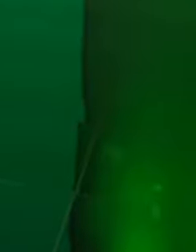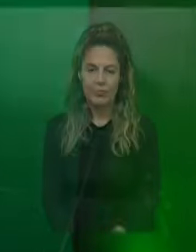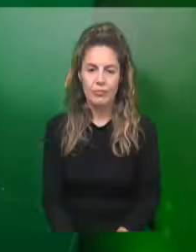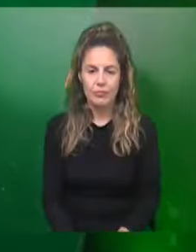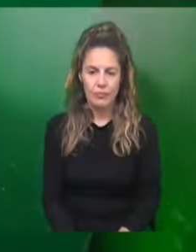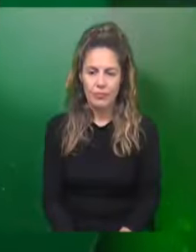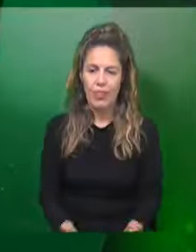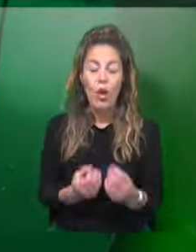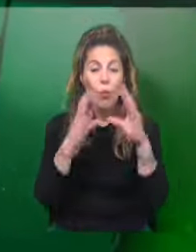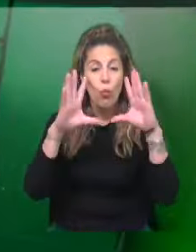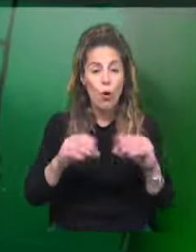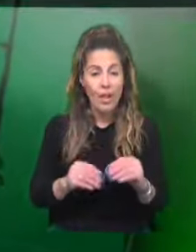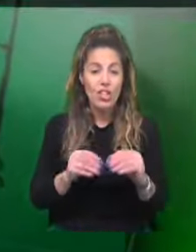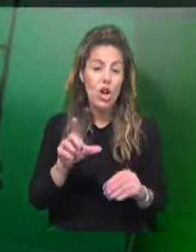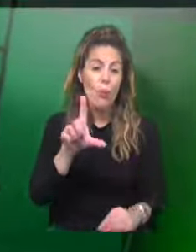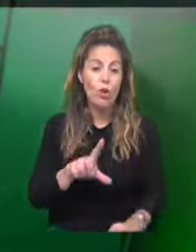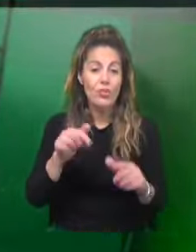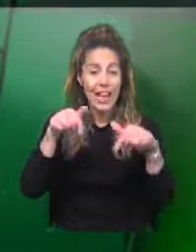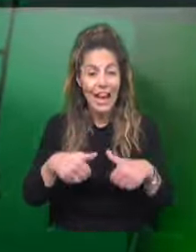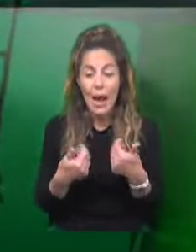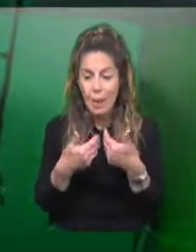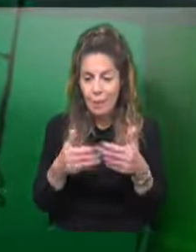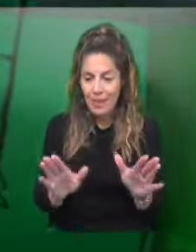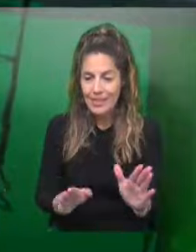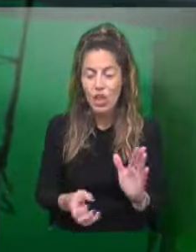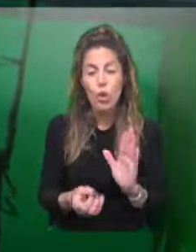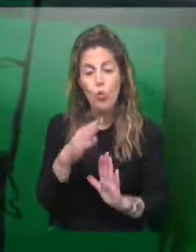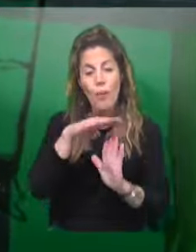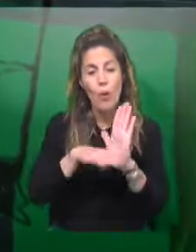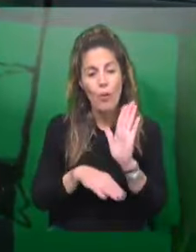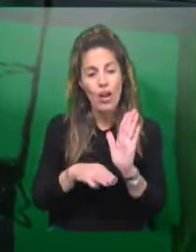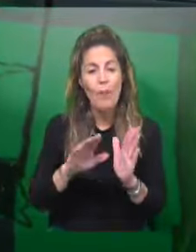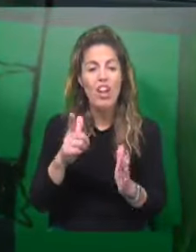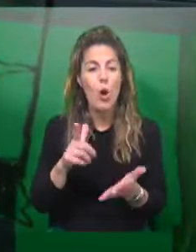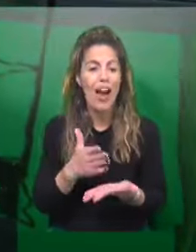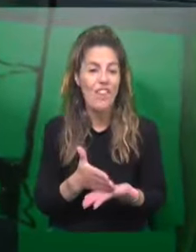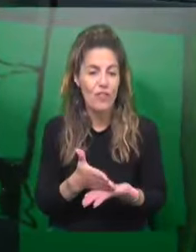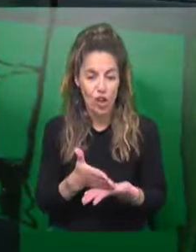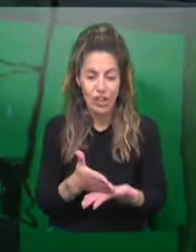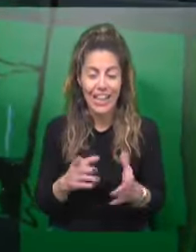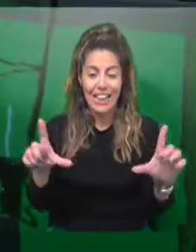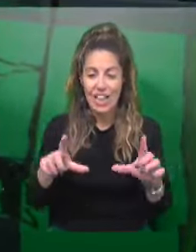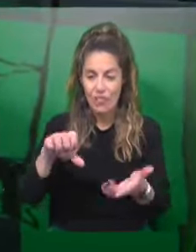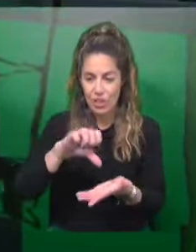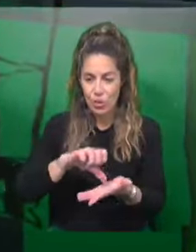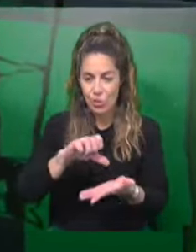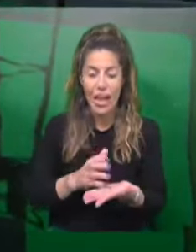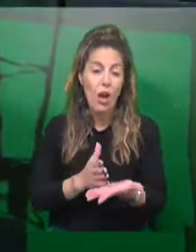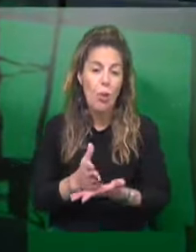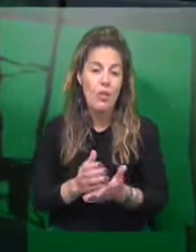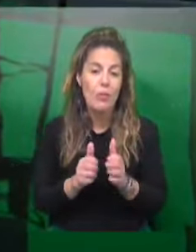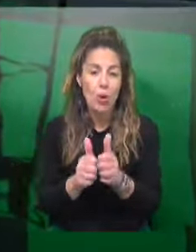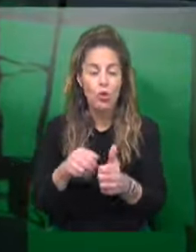qué tal Muy buenas noches como todos los lunes aquí estamos comenzando una nueva edición de Sin fronteras en la pantalla de TV ciudad y como siempre junto a